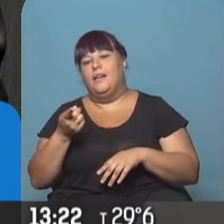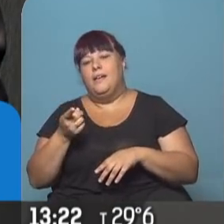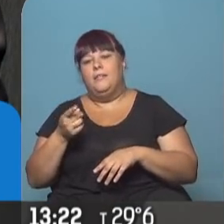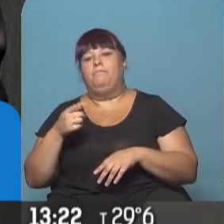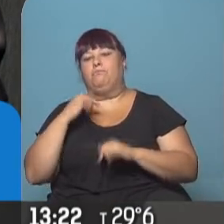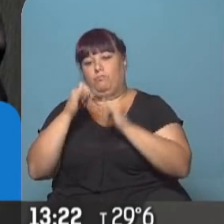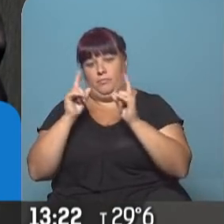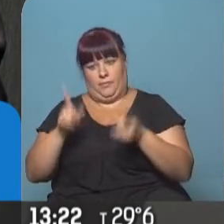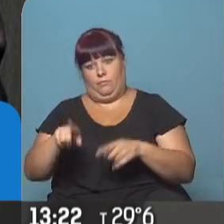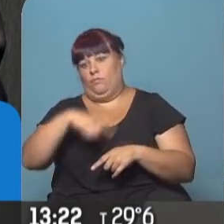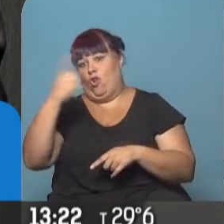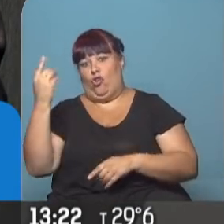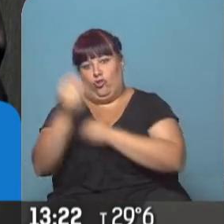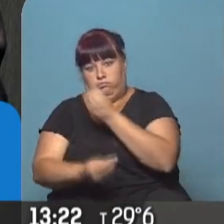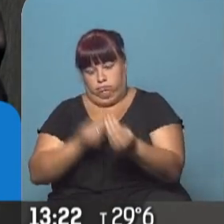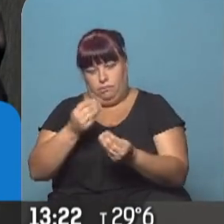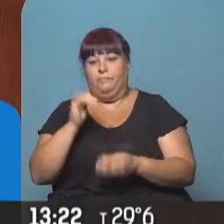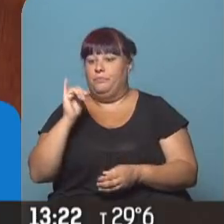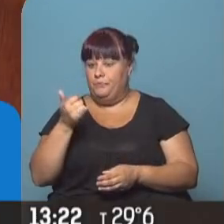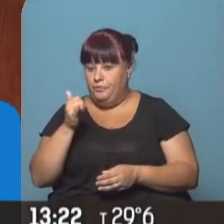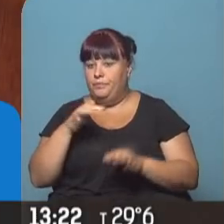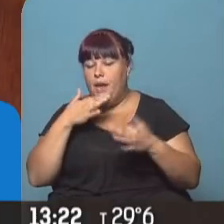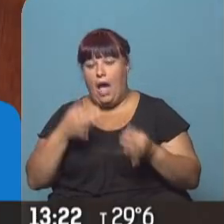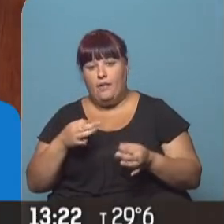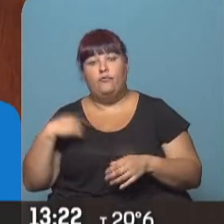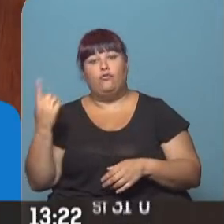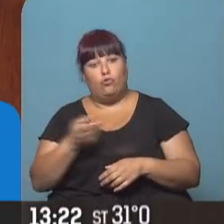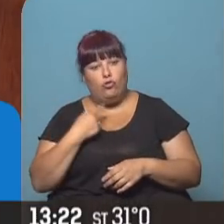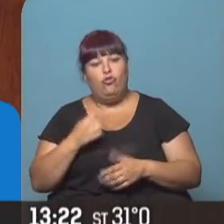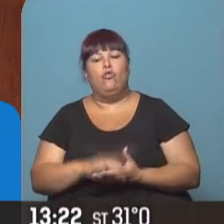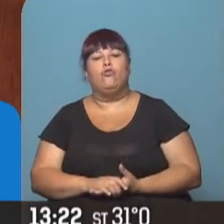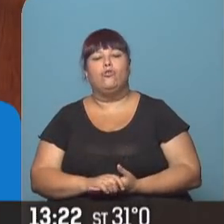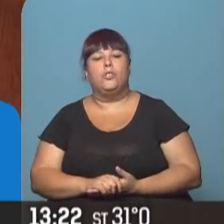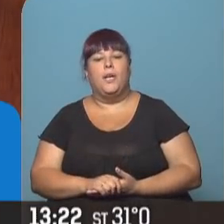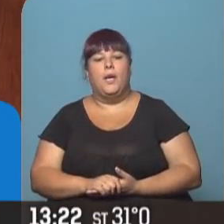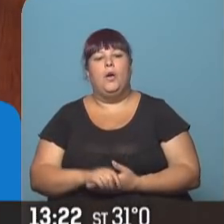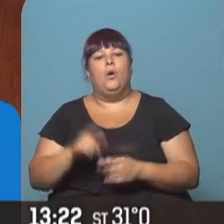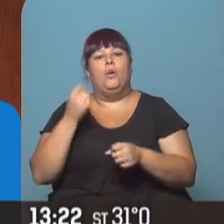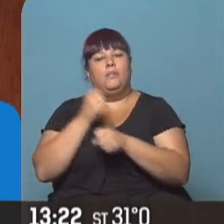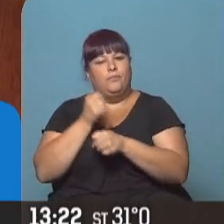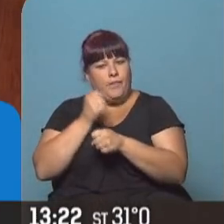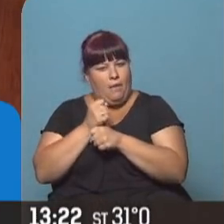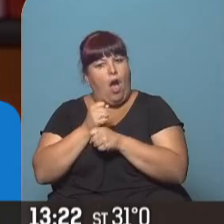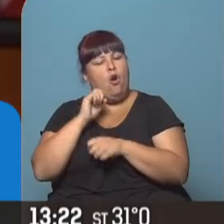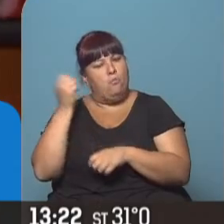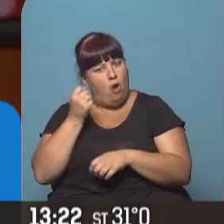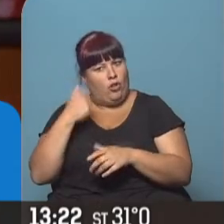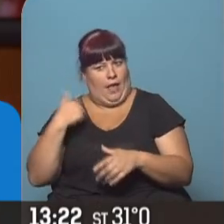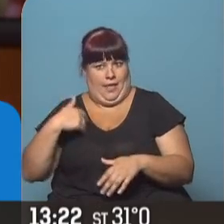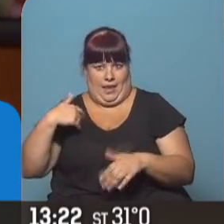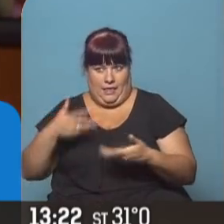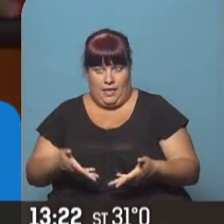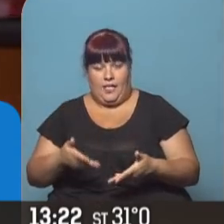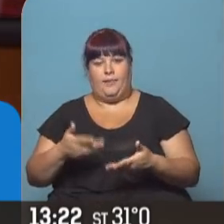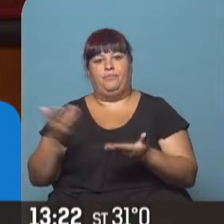nos referimos también a otros migrantes. Sí, realmente nosotros hemos hecho un trabajo interesante como país en